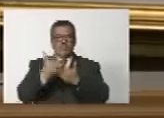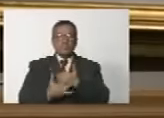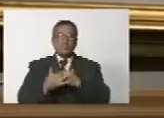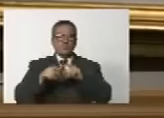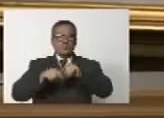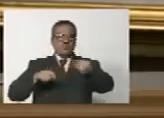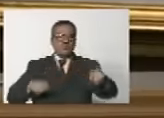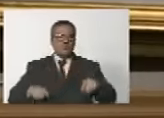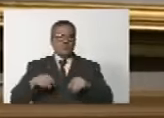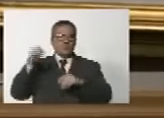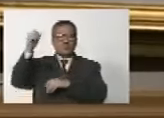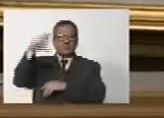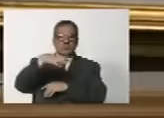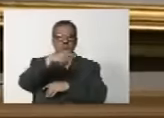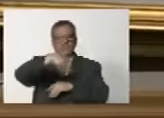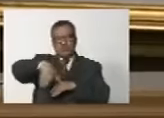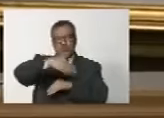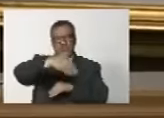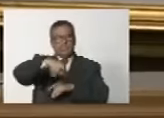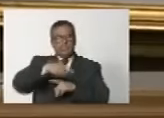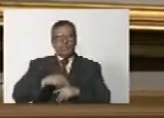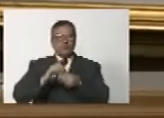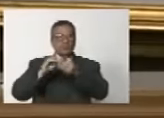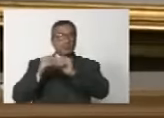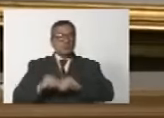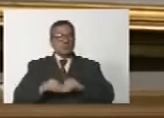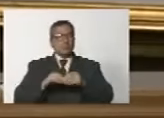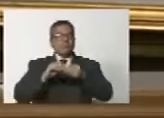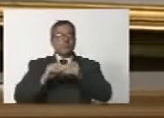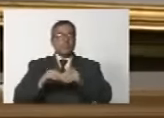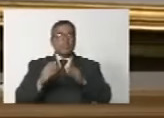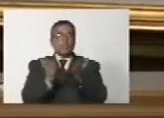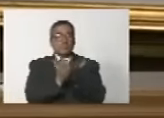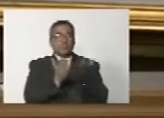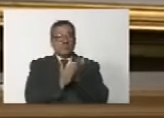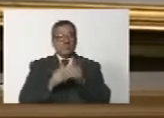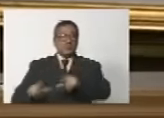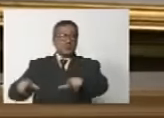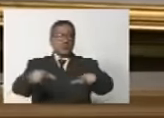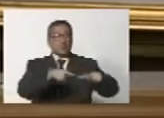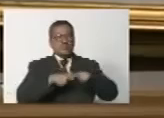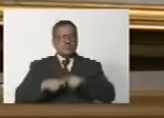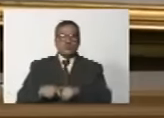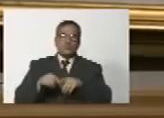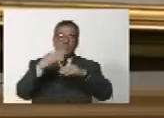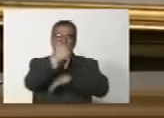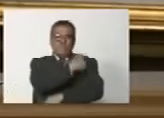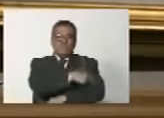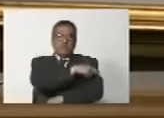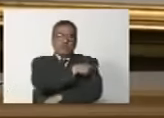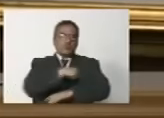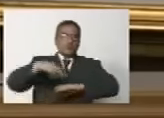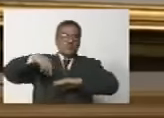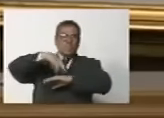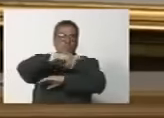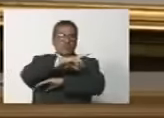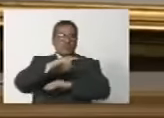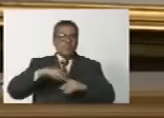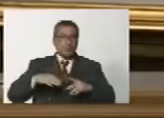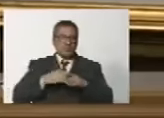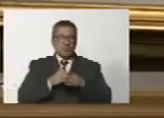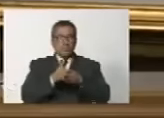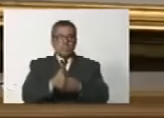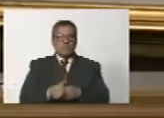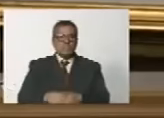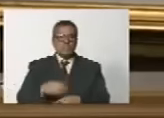acueducto, es el alumbrado público, es la reparación de una escuela, de una cancha, de un ambulatorio, de una caminería, de un